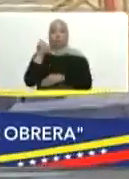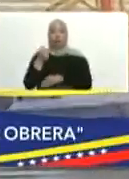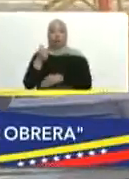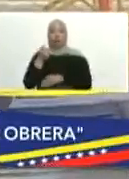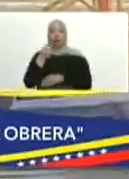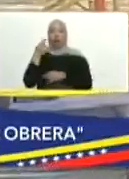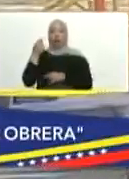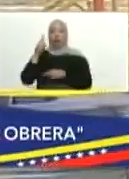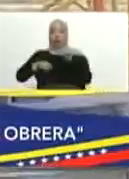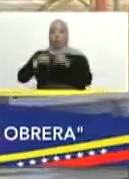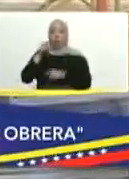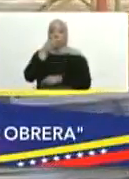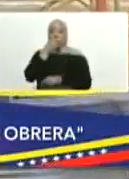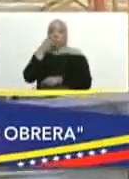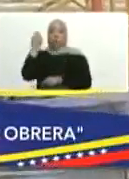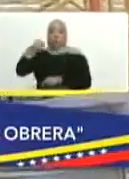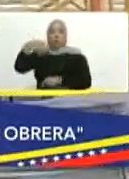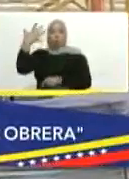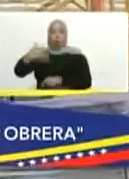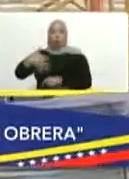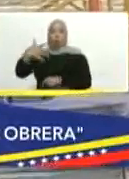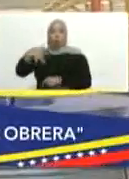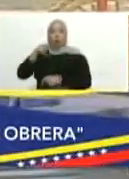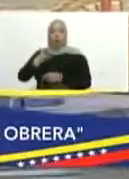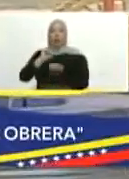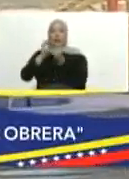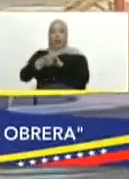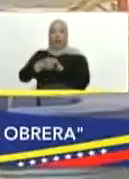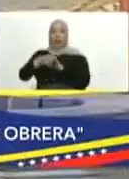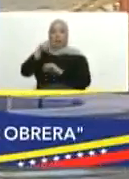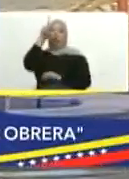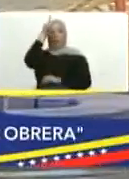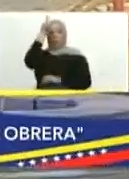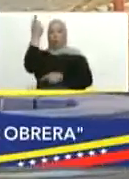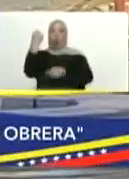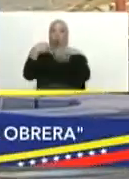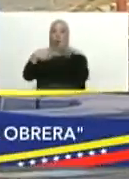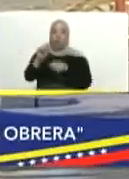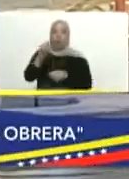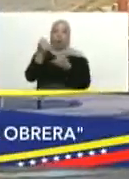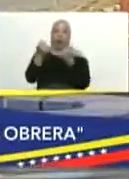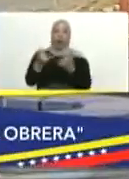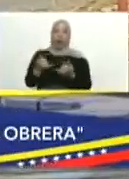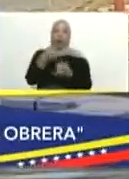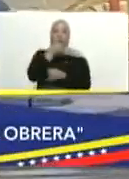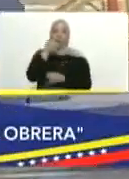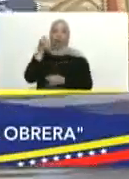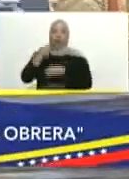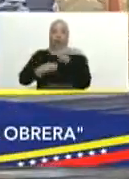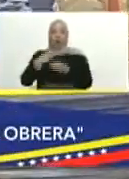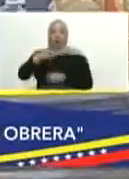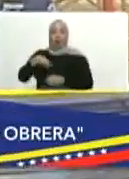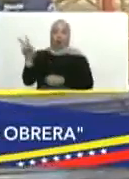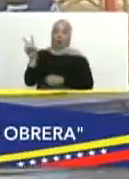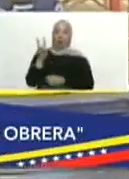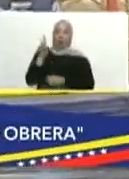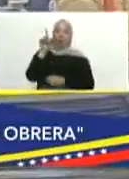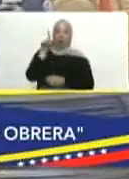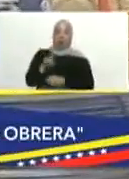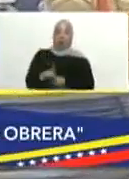la calidad del producto se sustituye la importación y se mejora la calidad del producto y además es una acción en Alianza